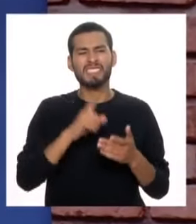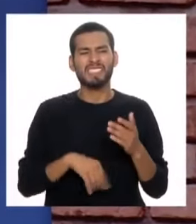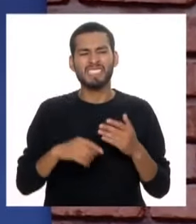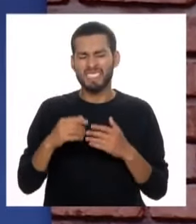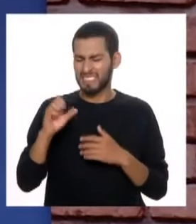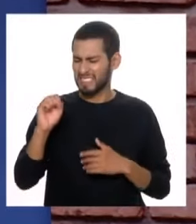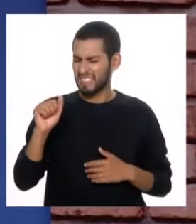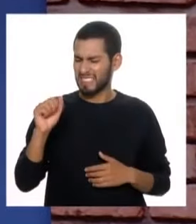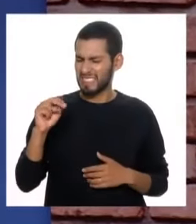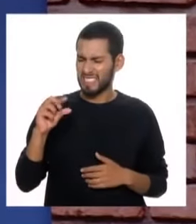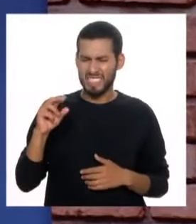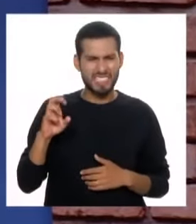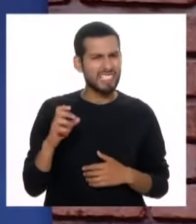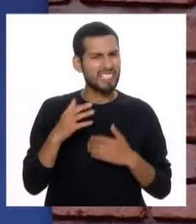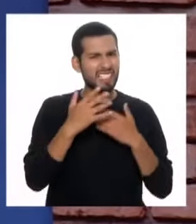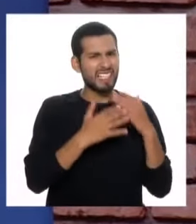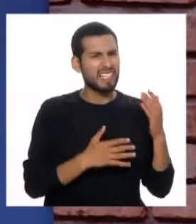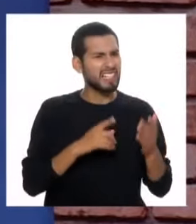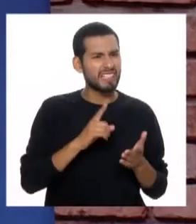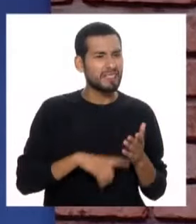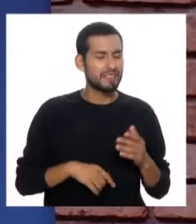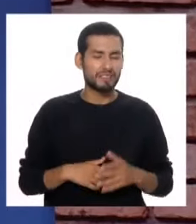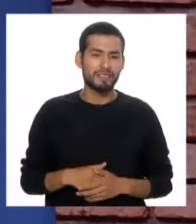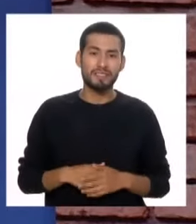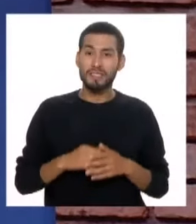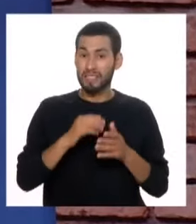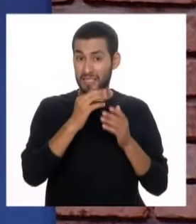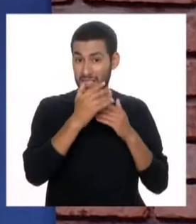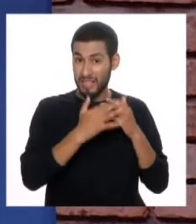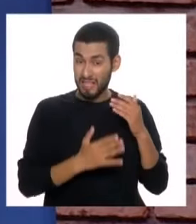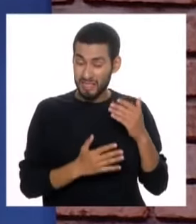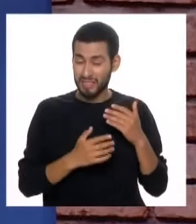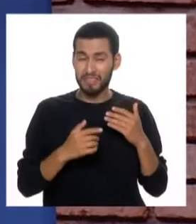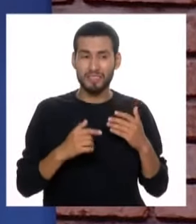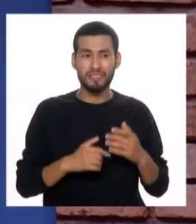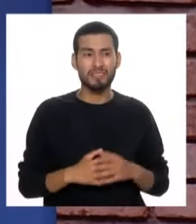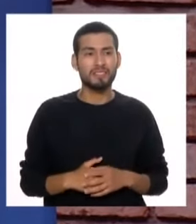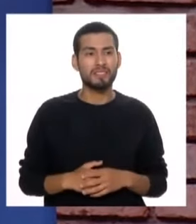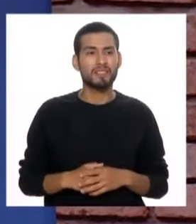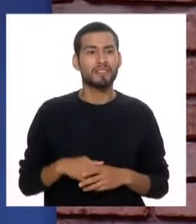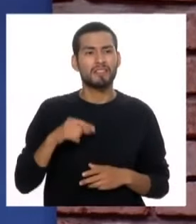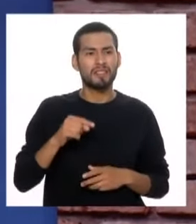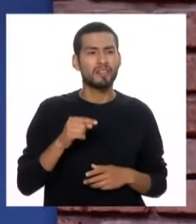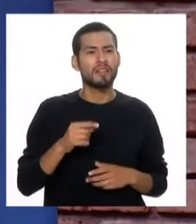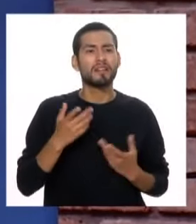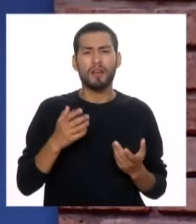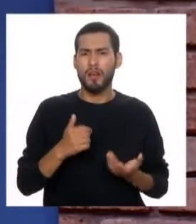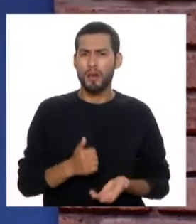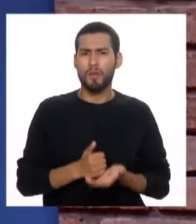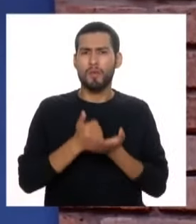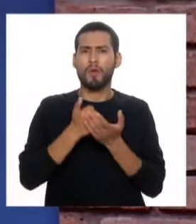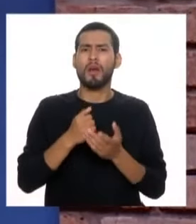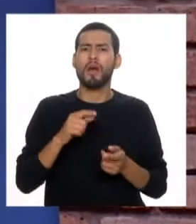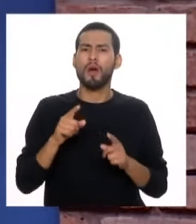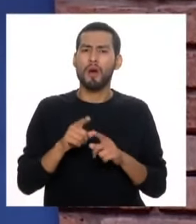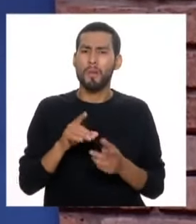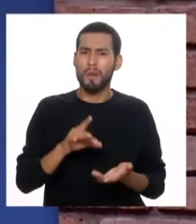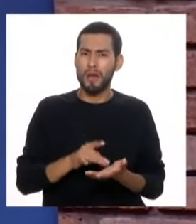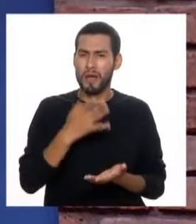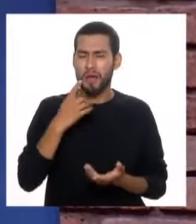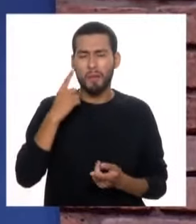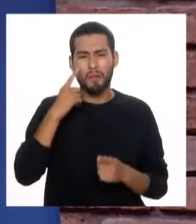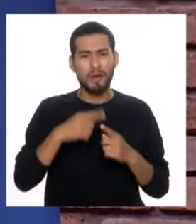¿no? Uh-huh. Así es. Y bien interesante, la sangre es un medicamento esencial porque salva